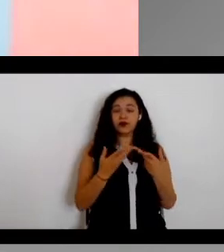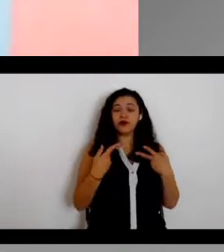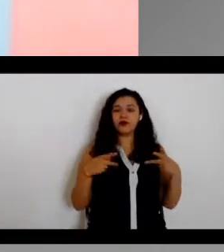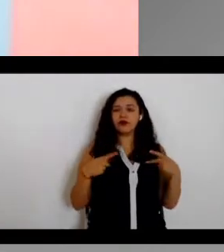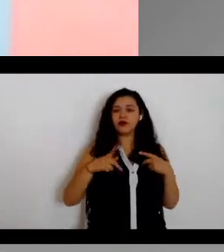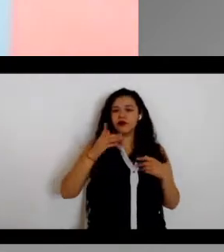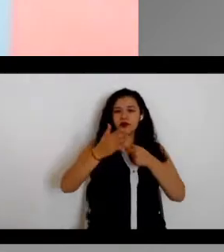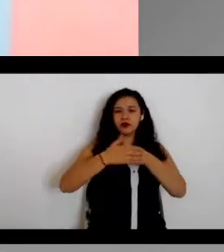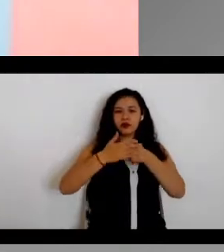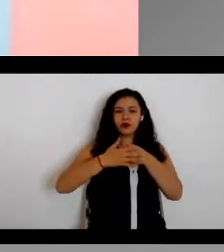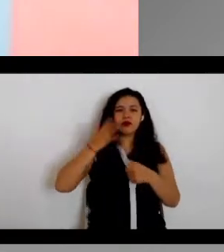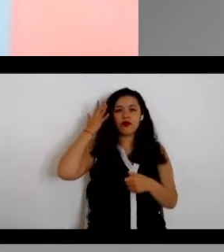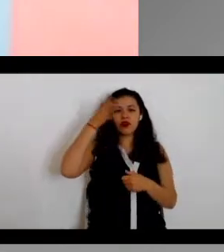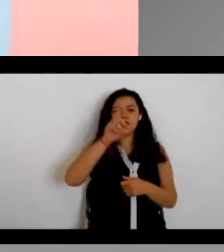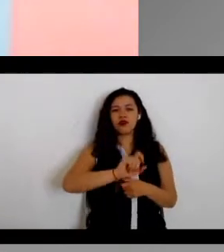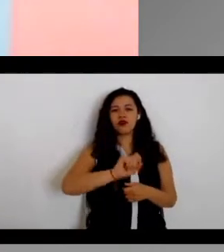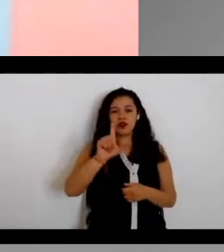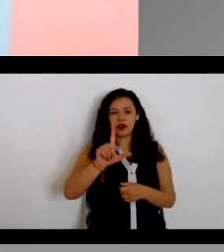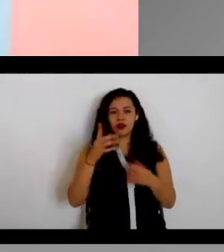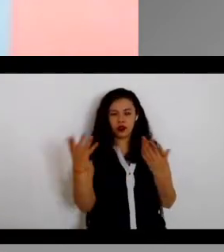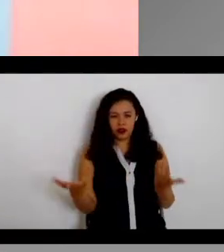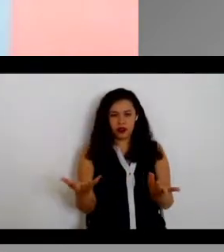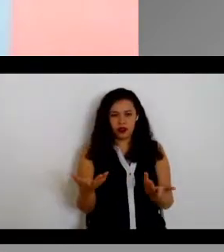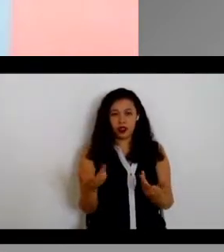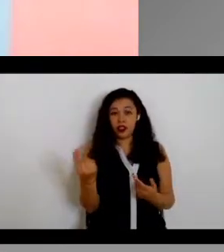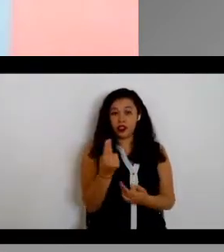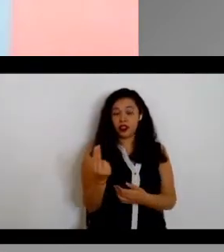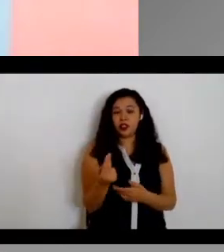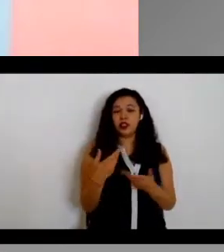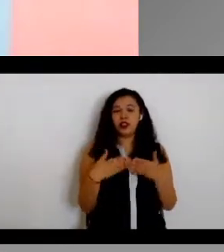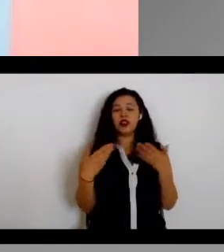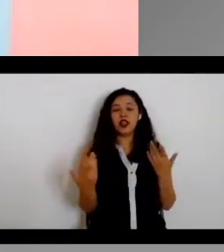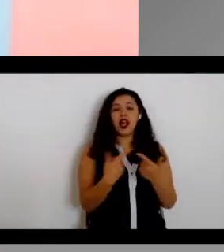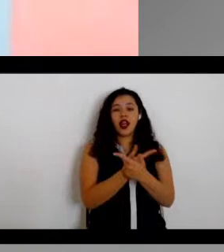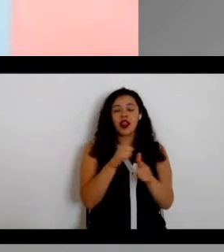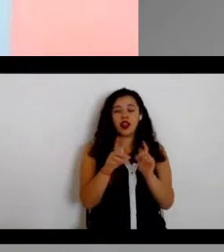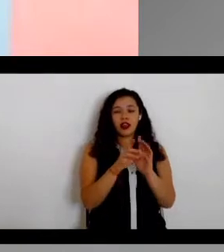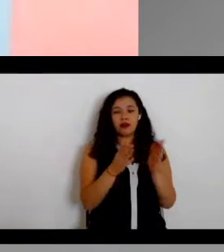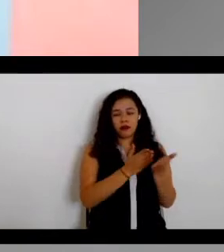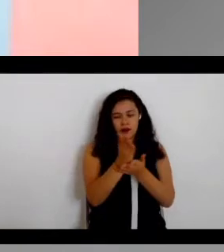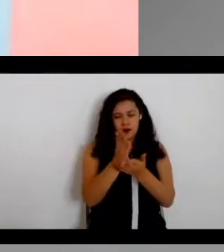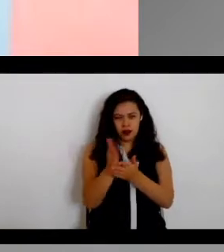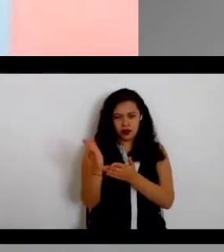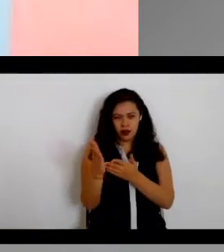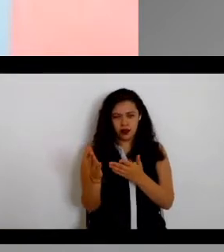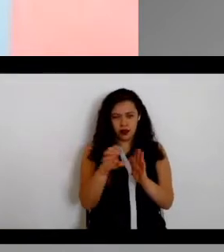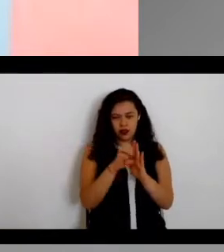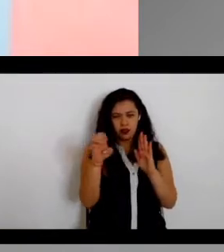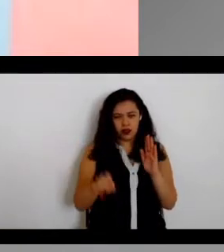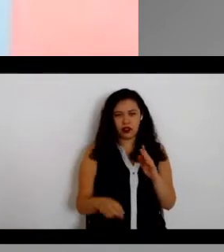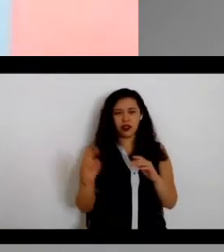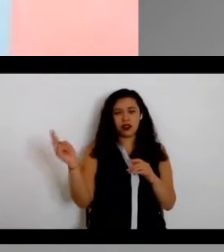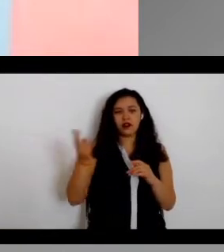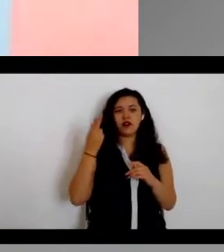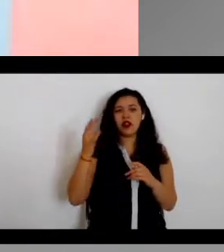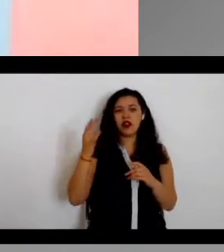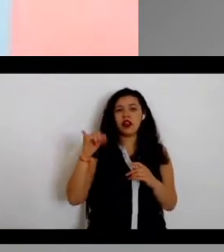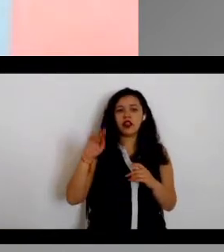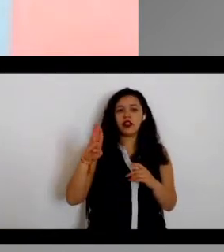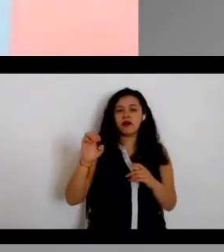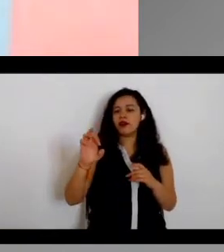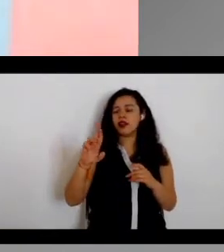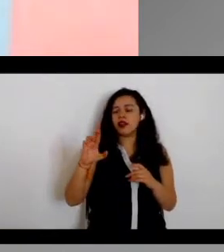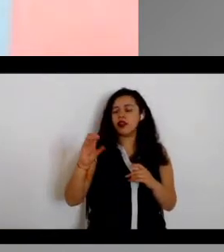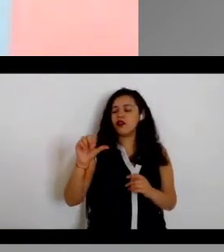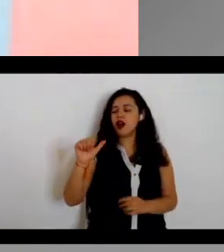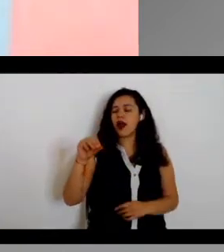Y citaré al menos alguno de los ejemplos que hemos hecho desde Libre Acceso, como son con la Universidad Iberoamericana, que es una de nuestras